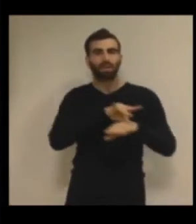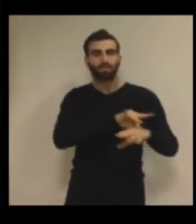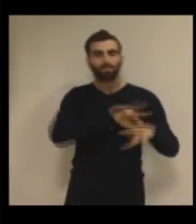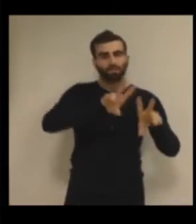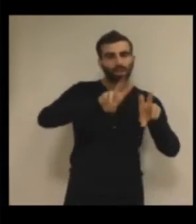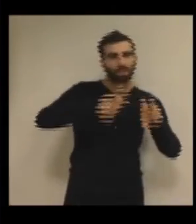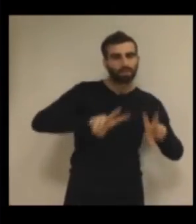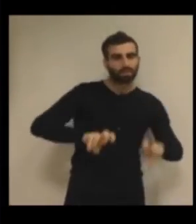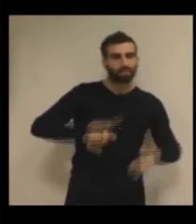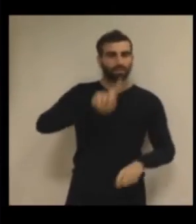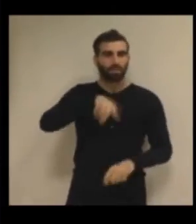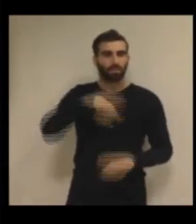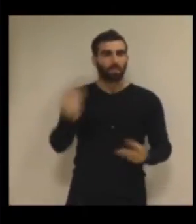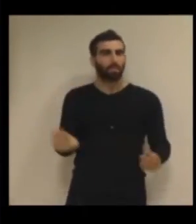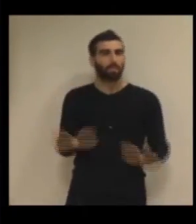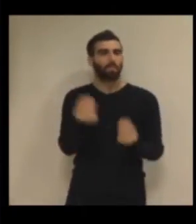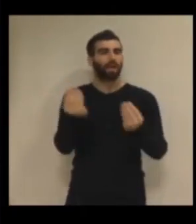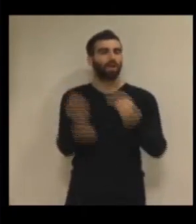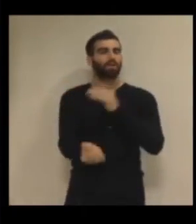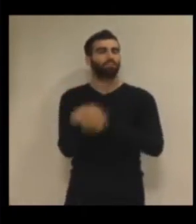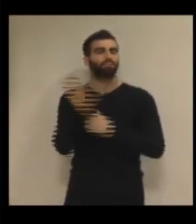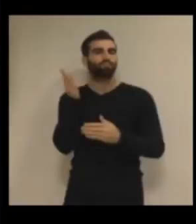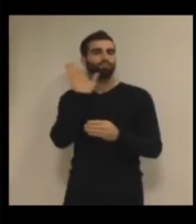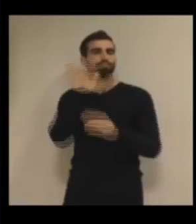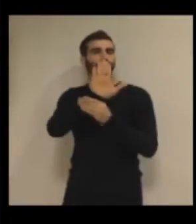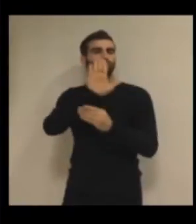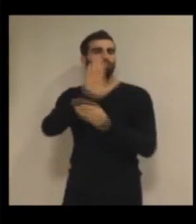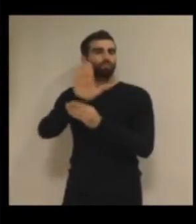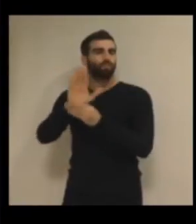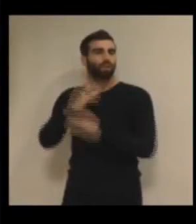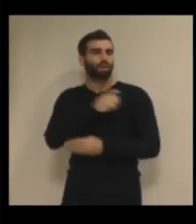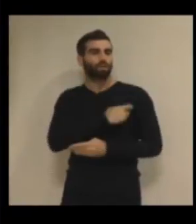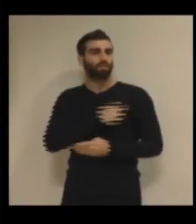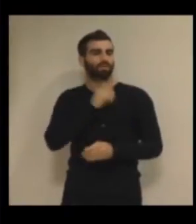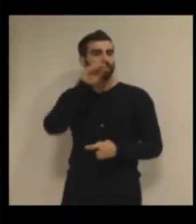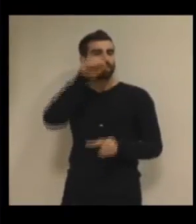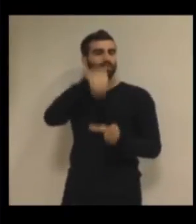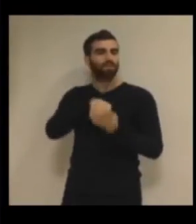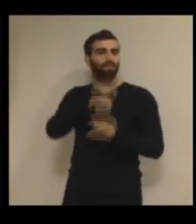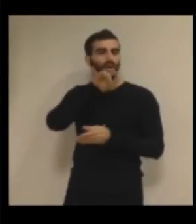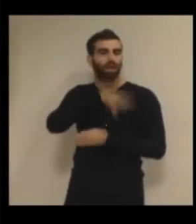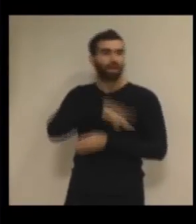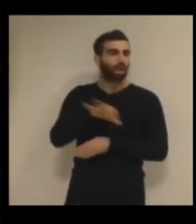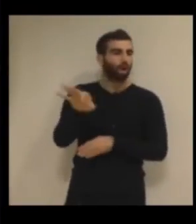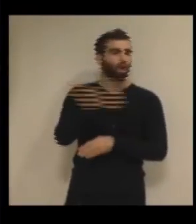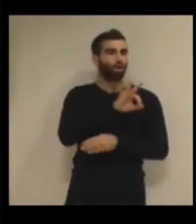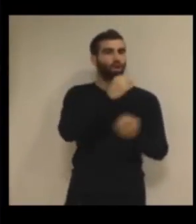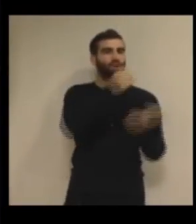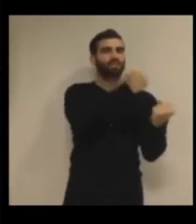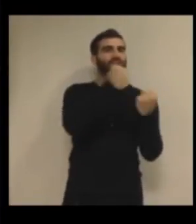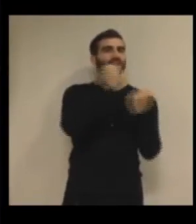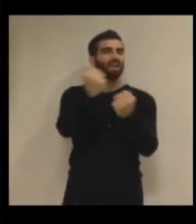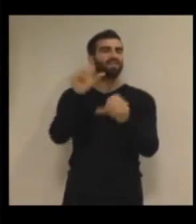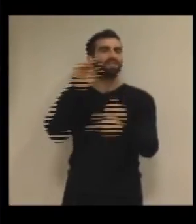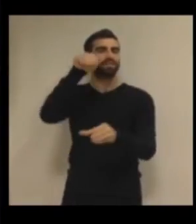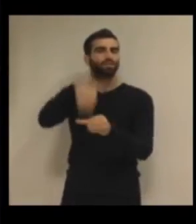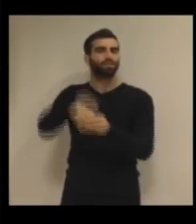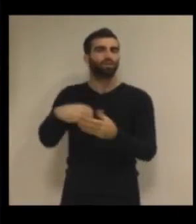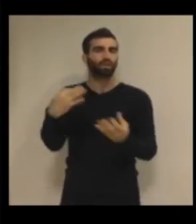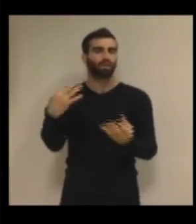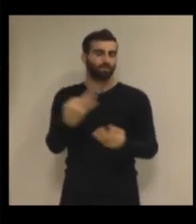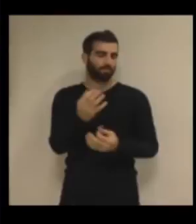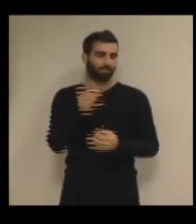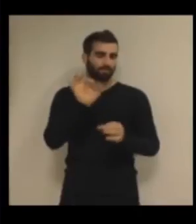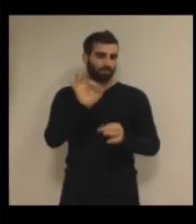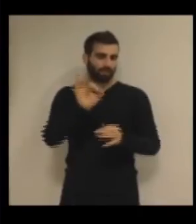mejoras que nos sugieren. ¿Quién constituye este comité o qué entidades están en ellas? Pues no podía faltar el